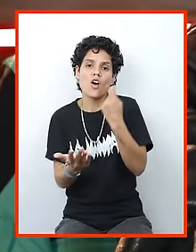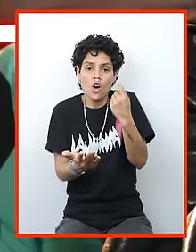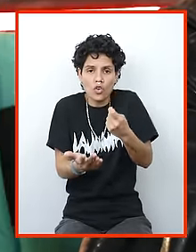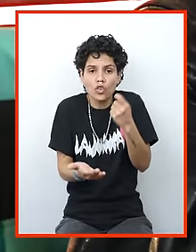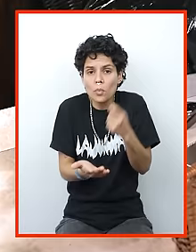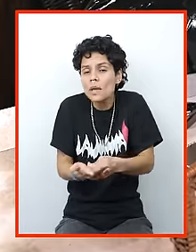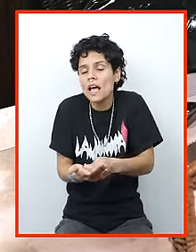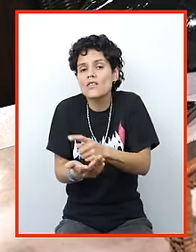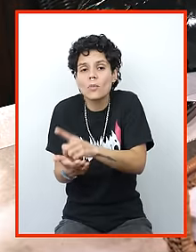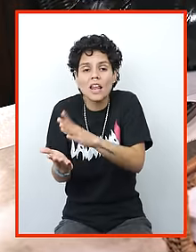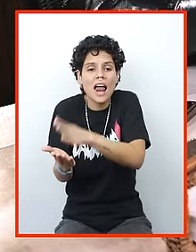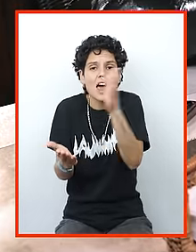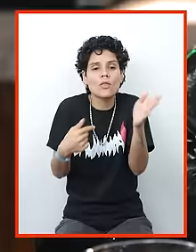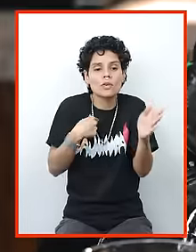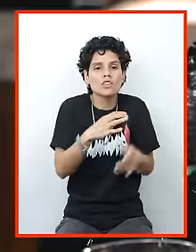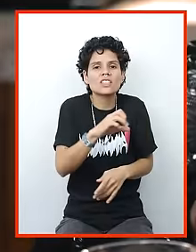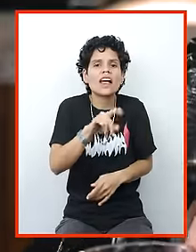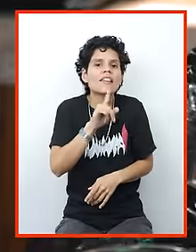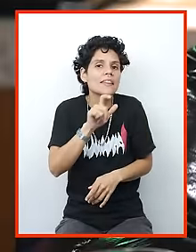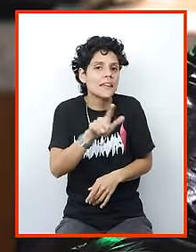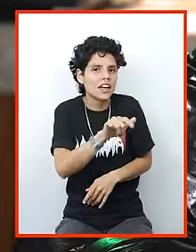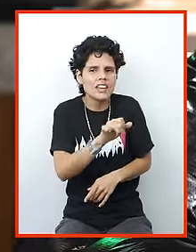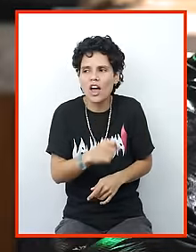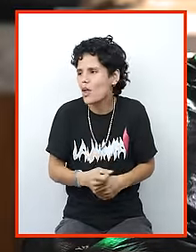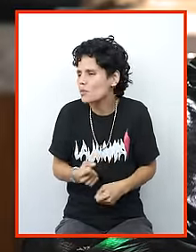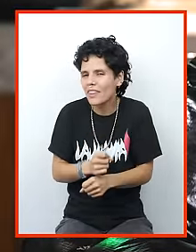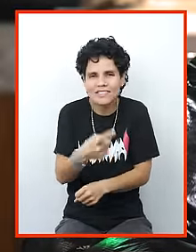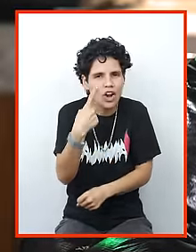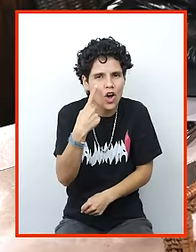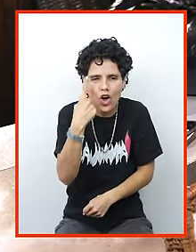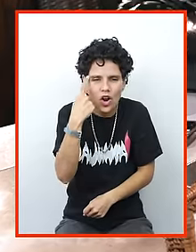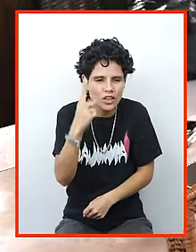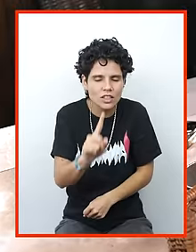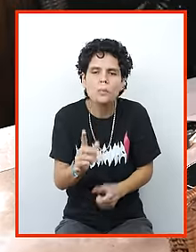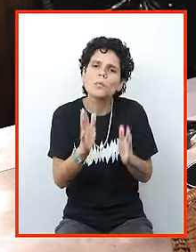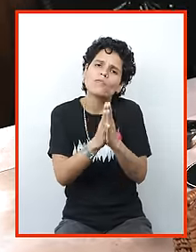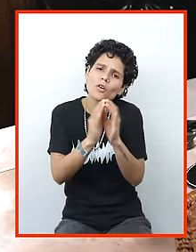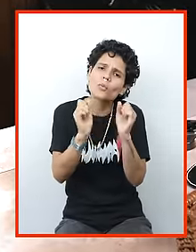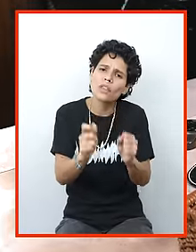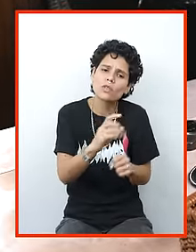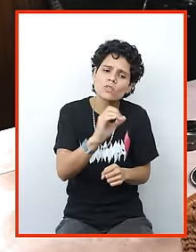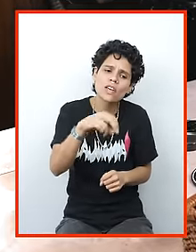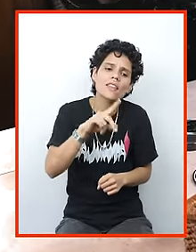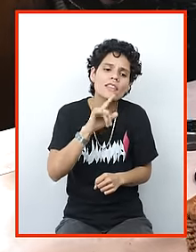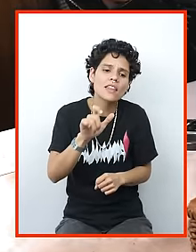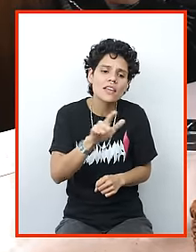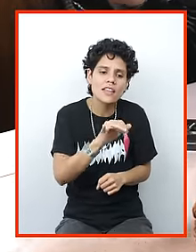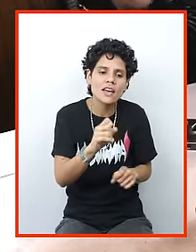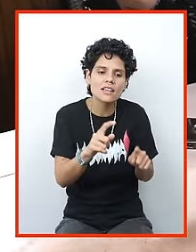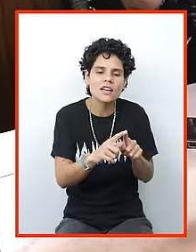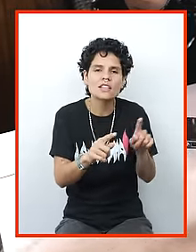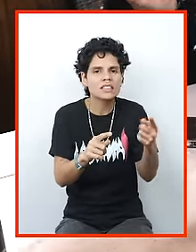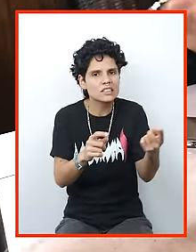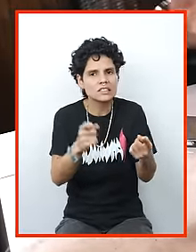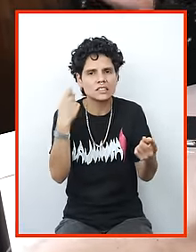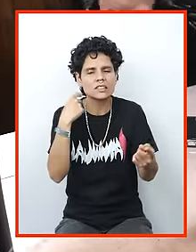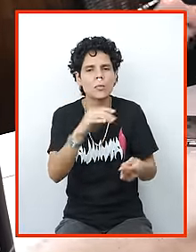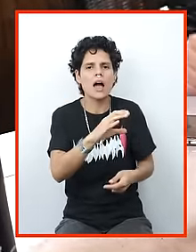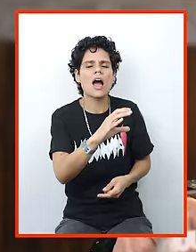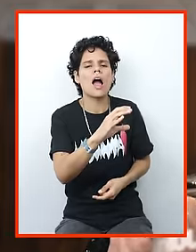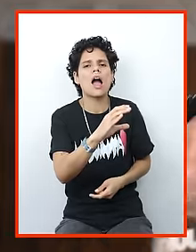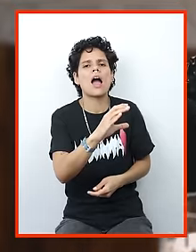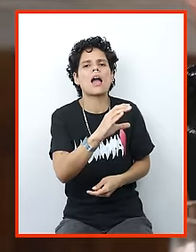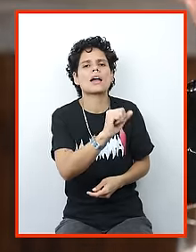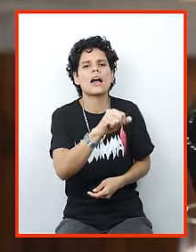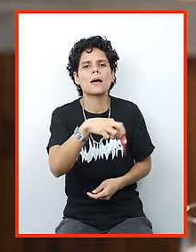Centella. No puedo creer que nadie conozca a Centella, weón. ¿Puedes buscar a Centella una foto? Capitán Centella. Capitán